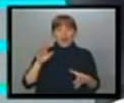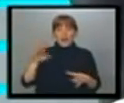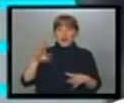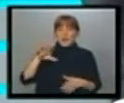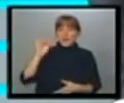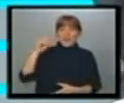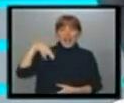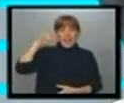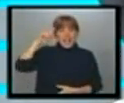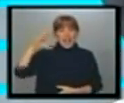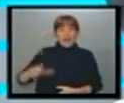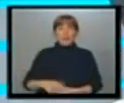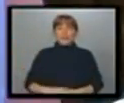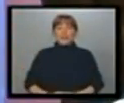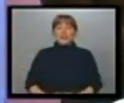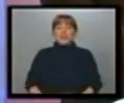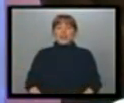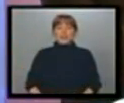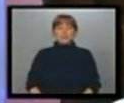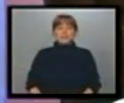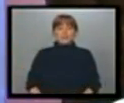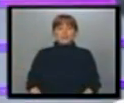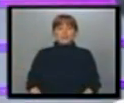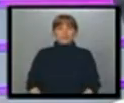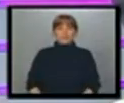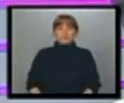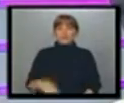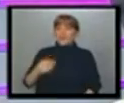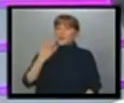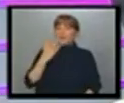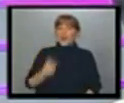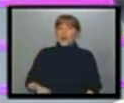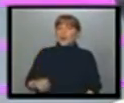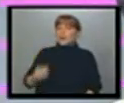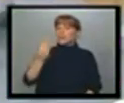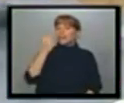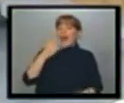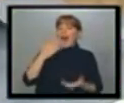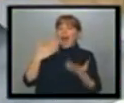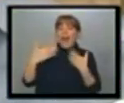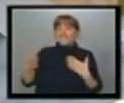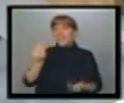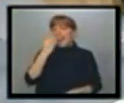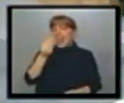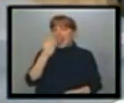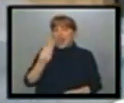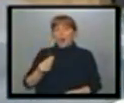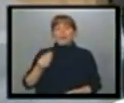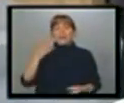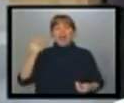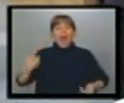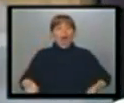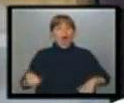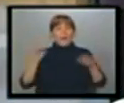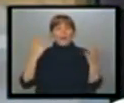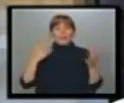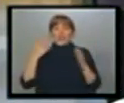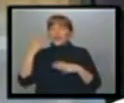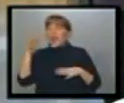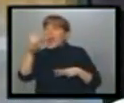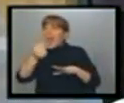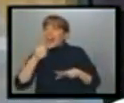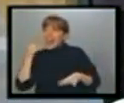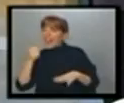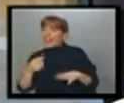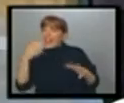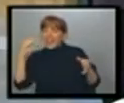clave, ¿sabés cuál es? Me encanta ver a los hombres hablar de comida, de aumento, de ir a la heladera y ver qué está